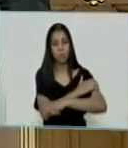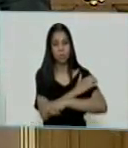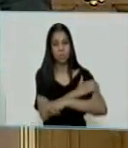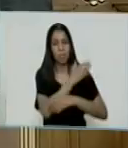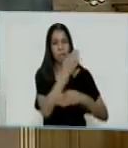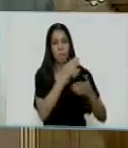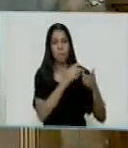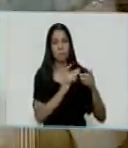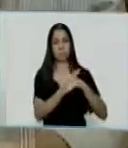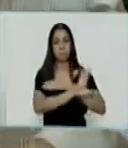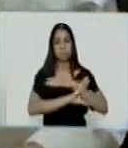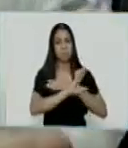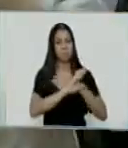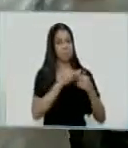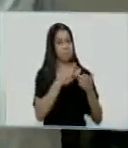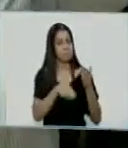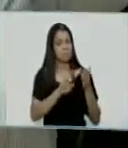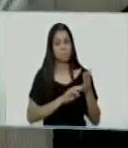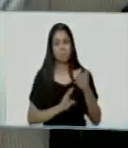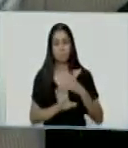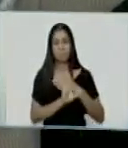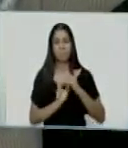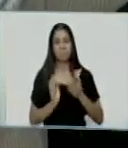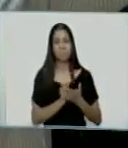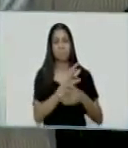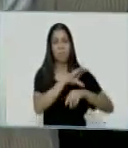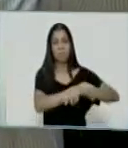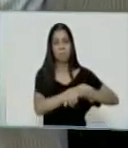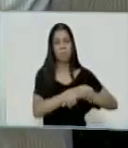diputados, hacerlo con la señal de costumbre.